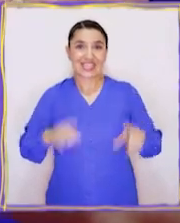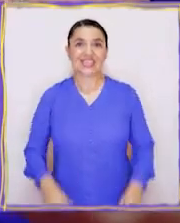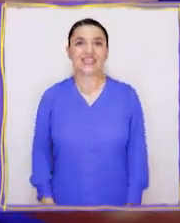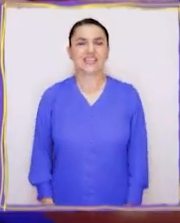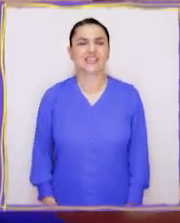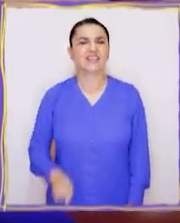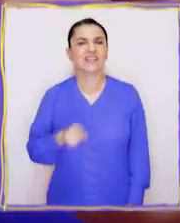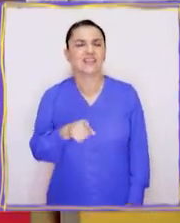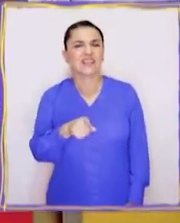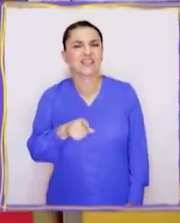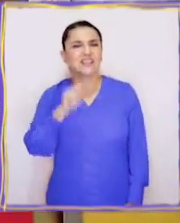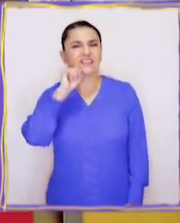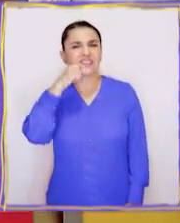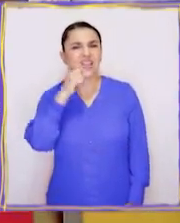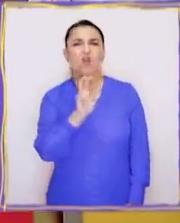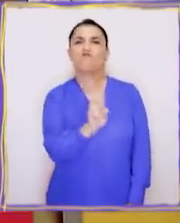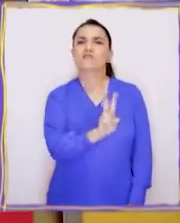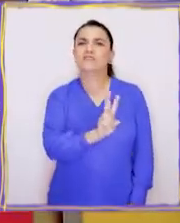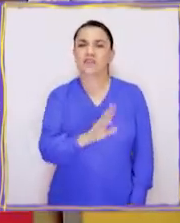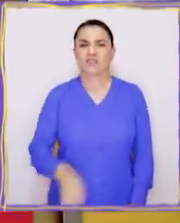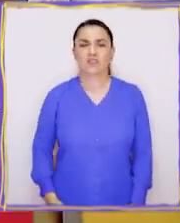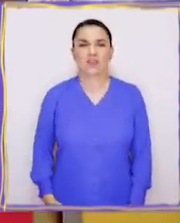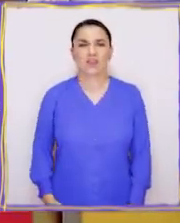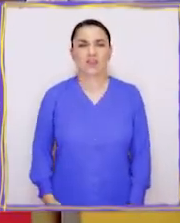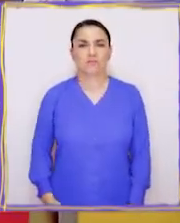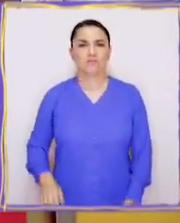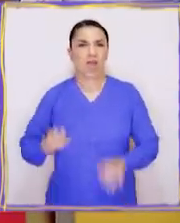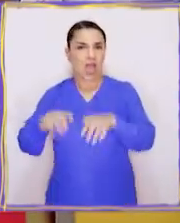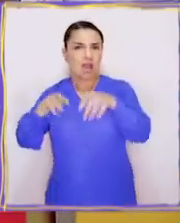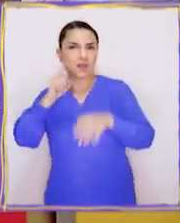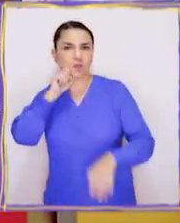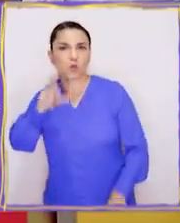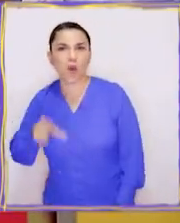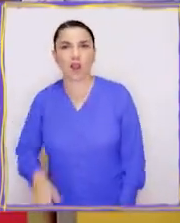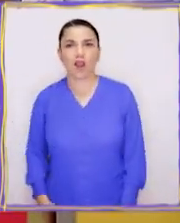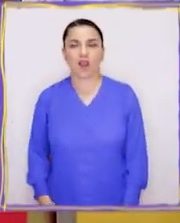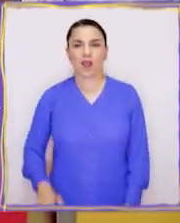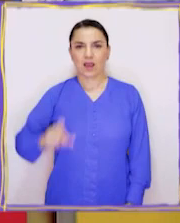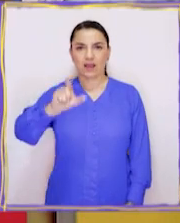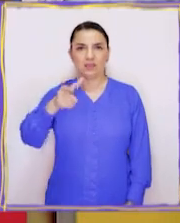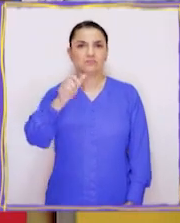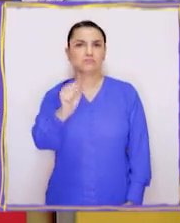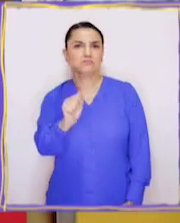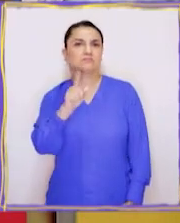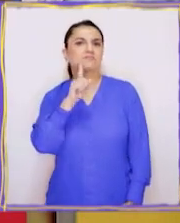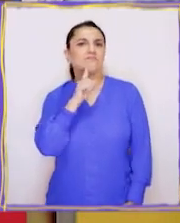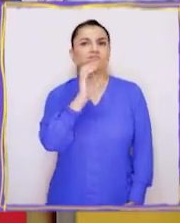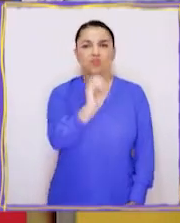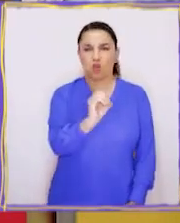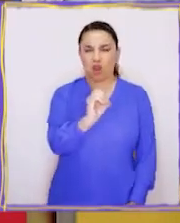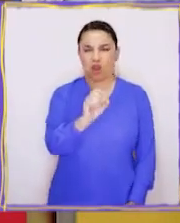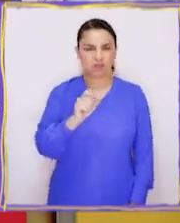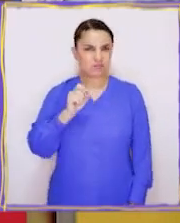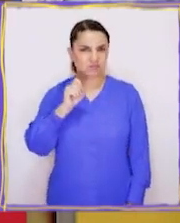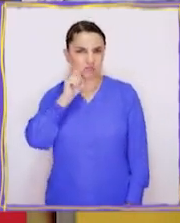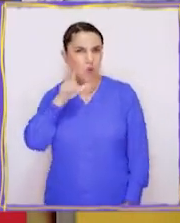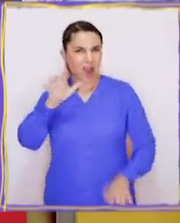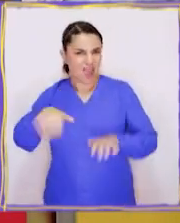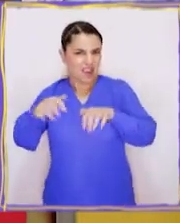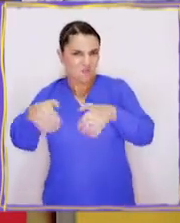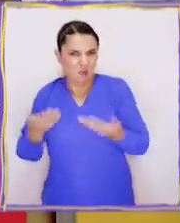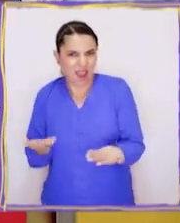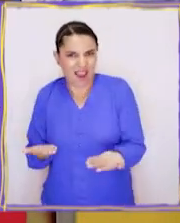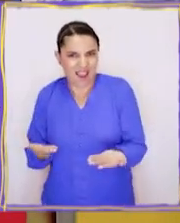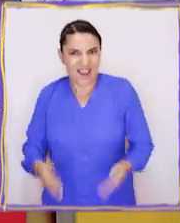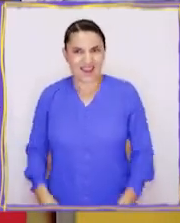ficha. Es de Vicente. El G-A-T-O. ¿Qué animal es Vicente?